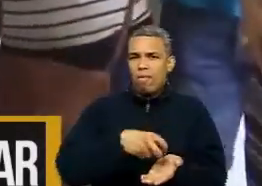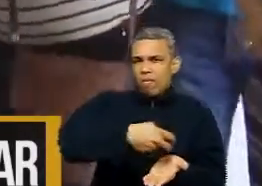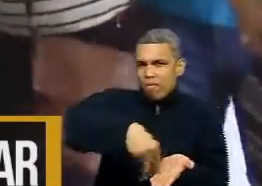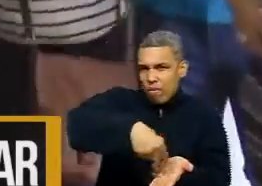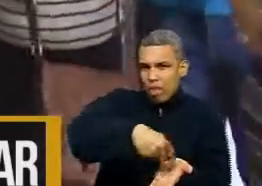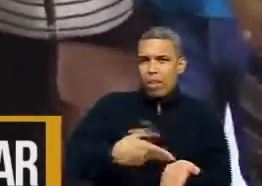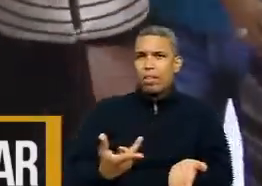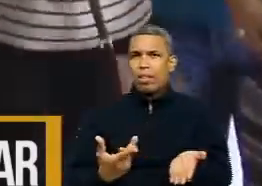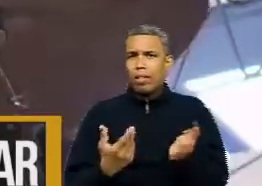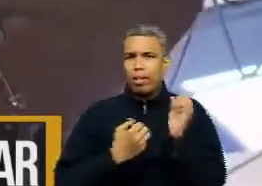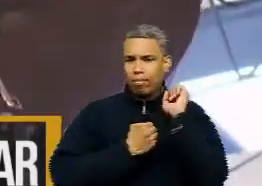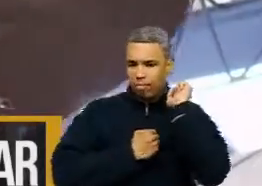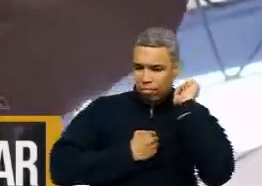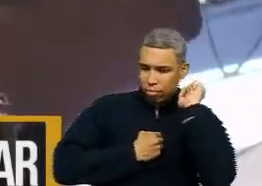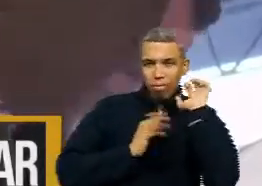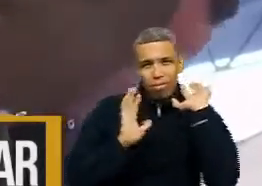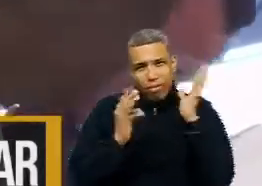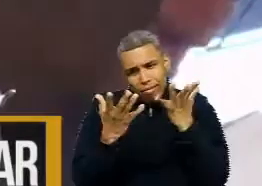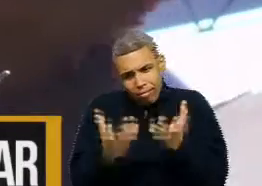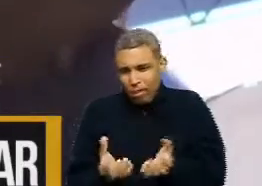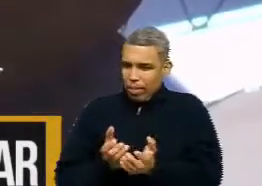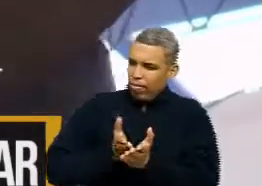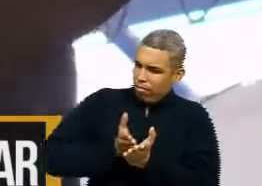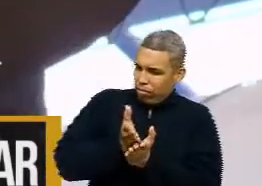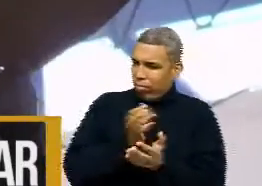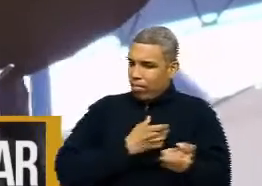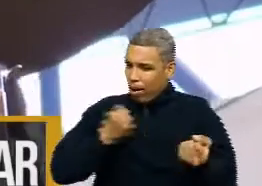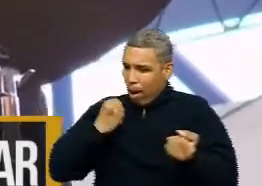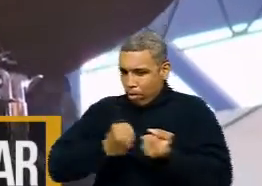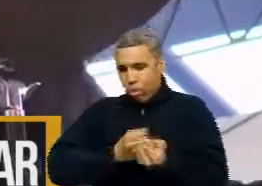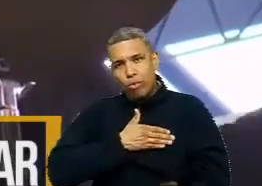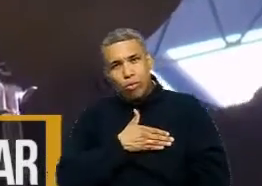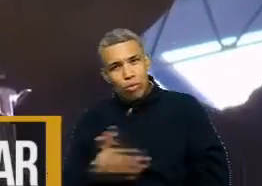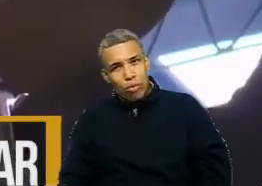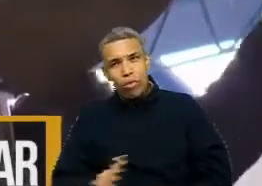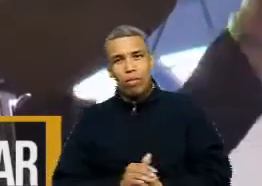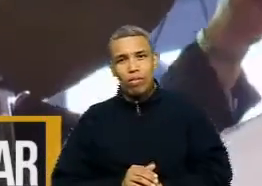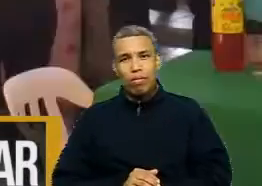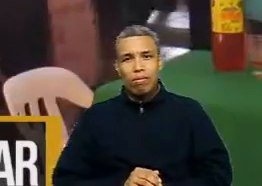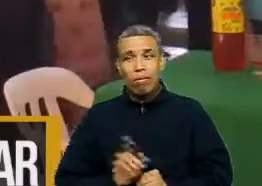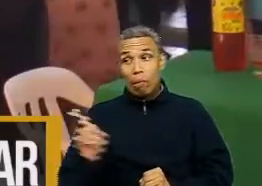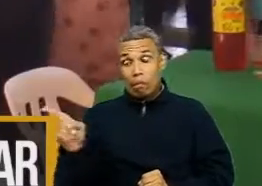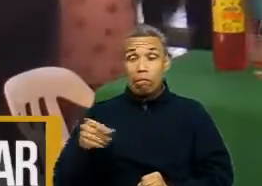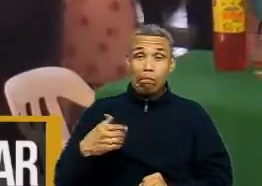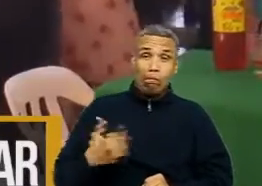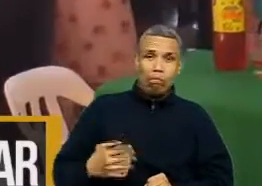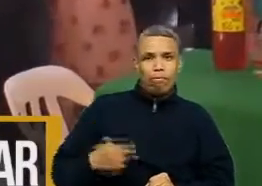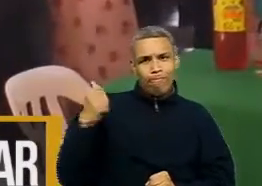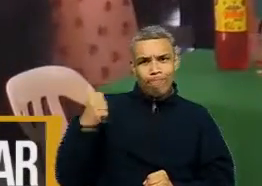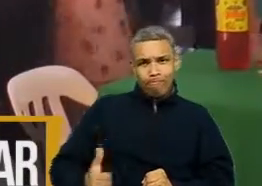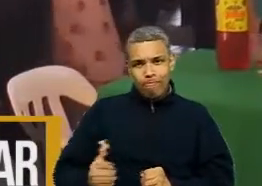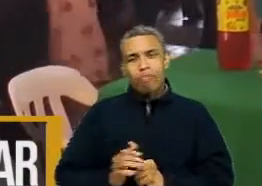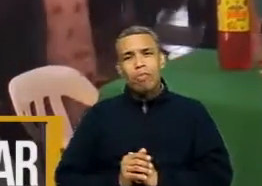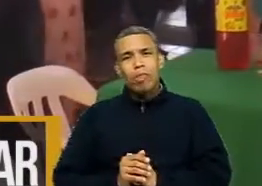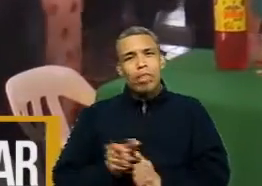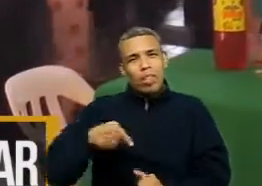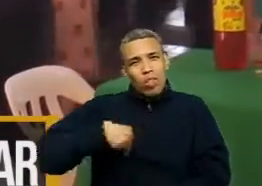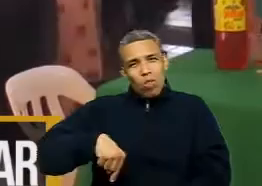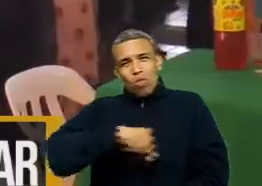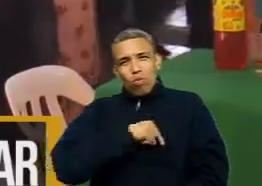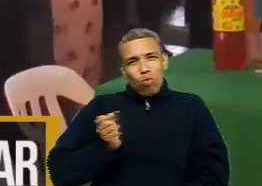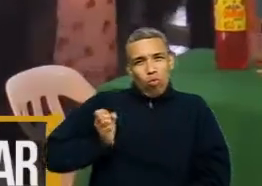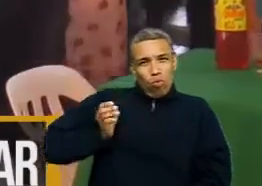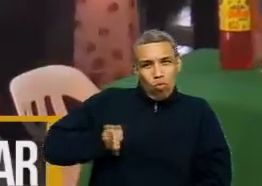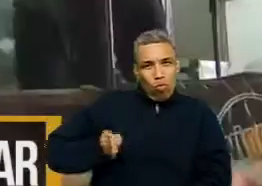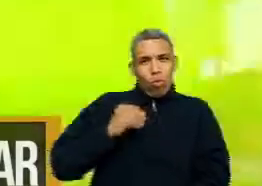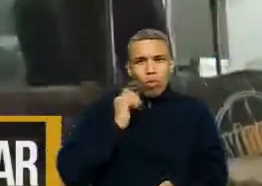tipo tropical y sabanero, estamos rescatando y conservando lo que a nuestros afiliados, a los familiares y a cada uno